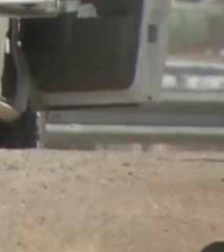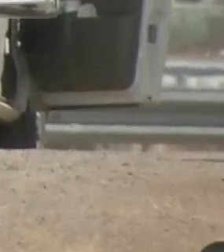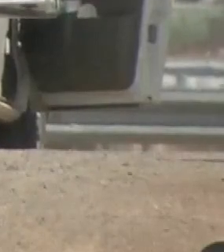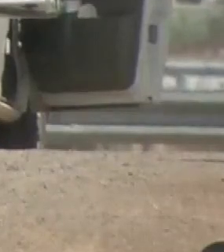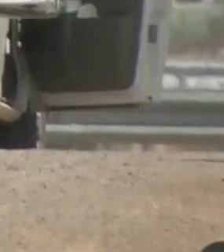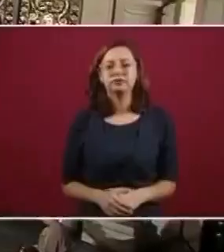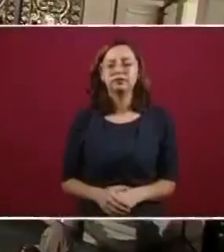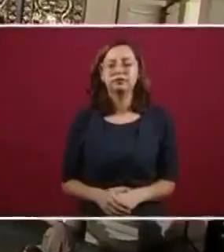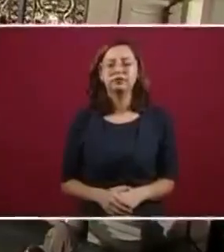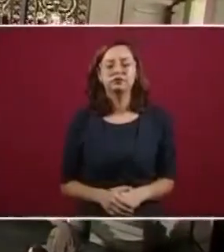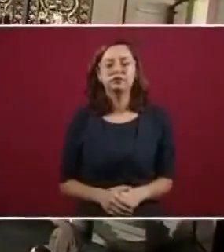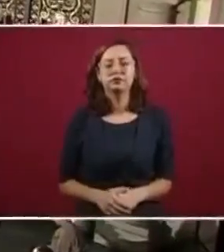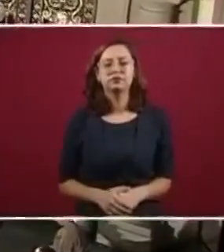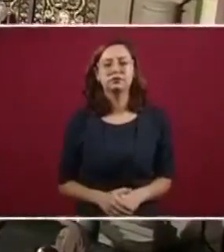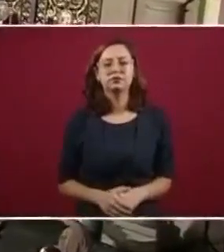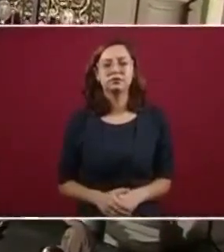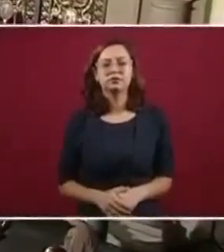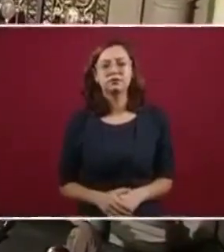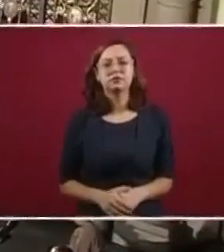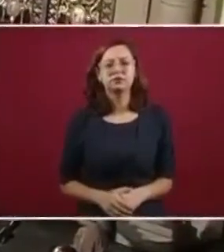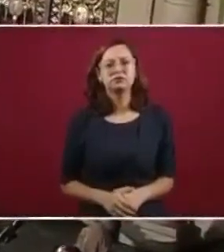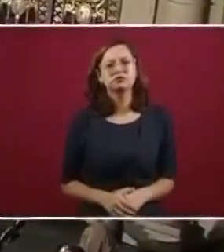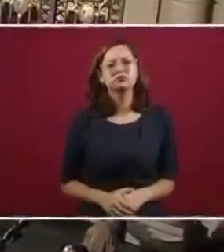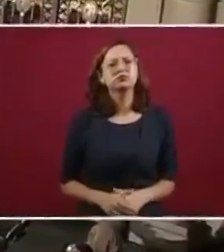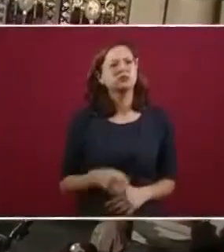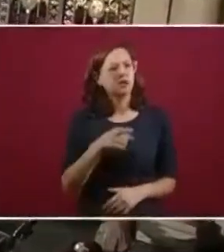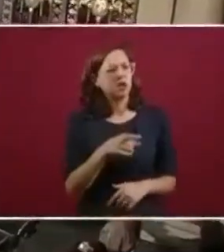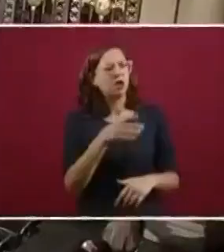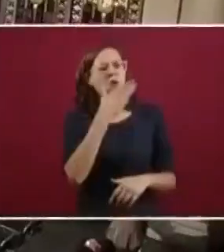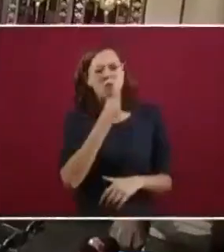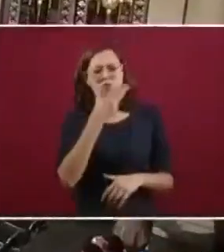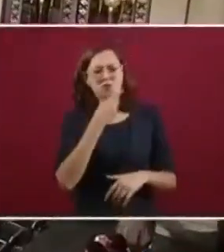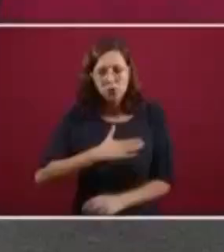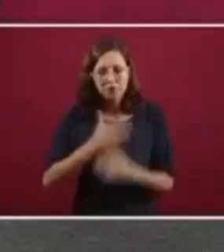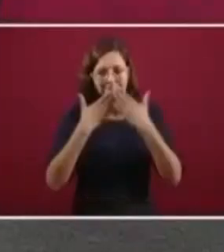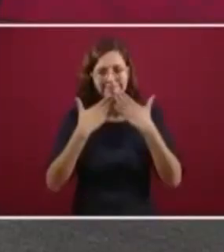que expiró este jueves. La próxima reunión entre estos dos países será